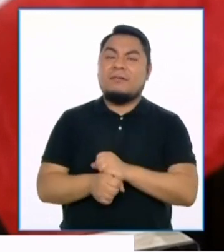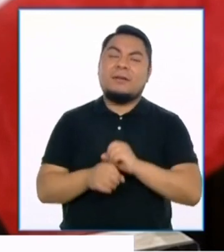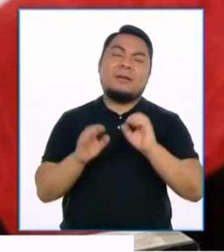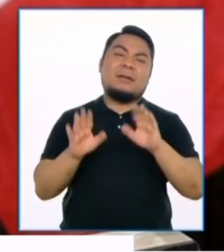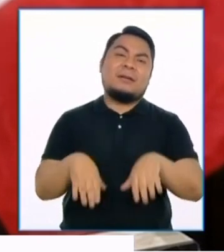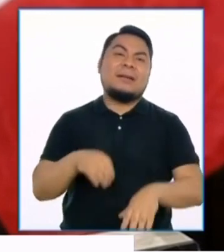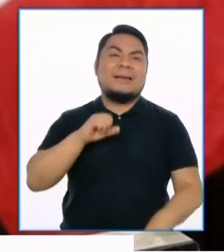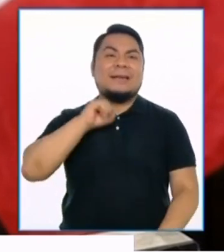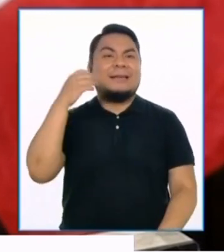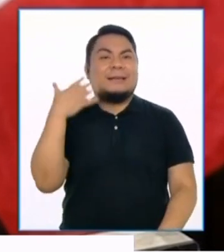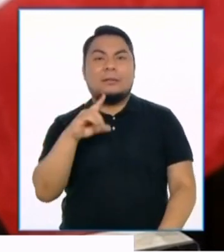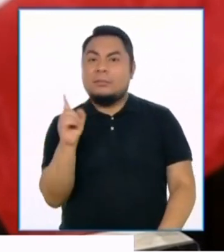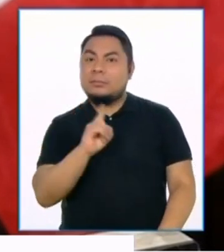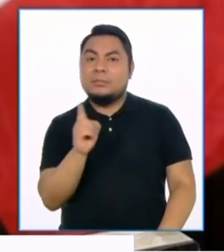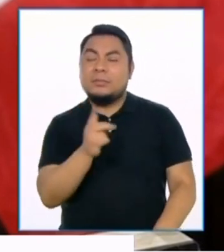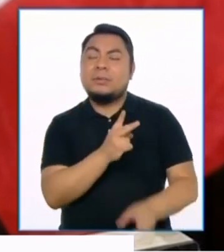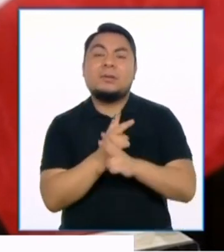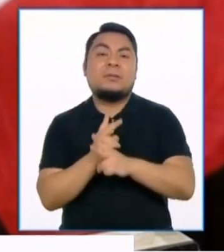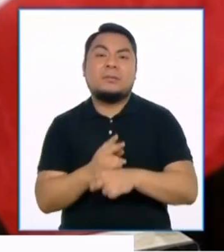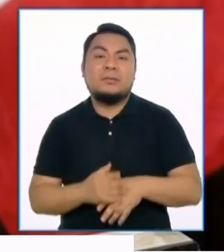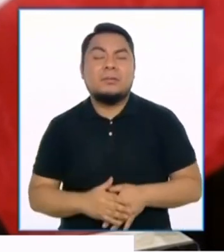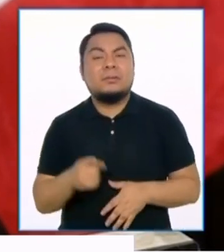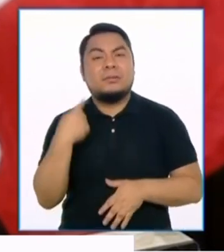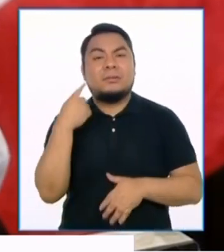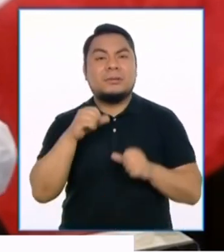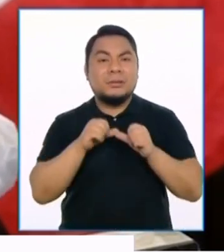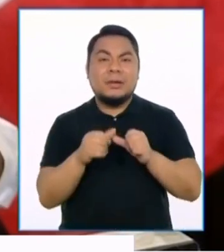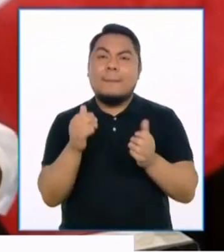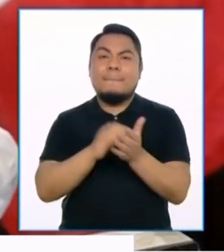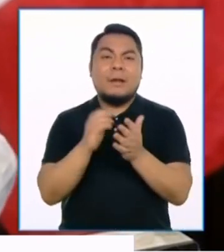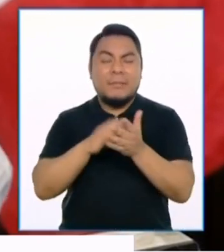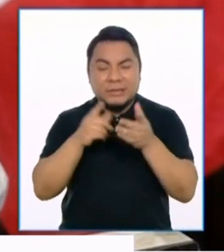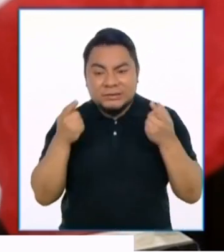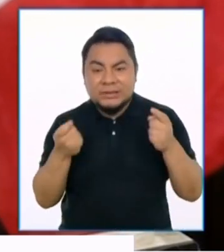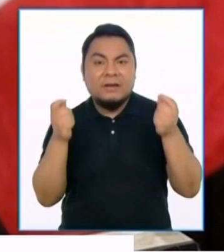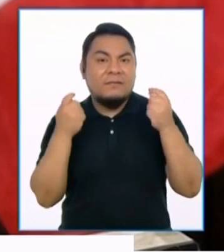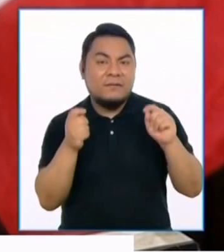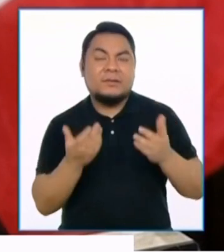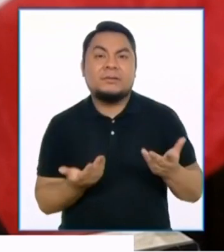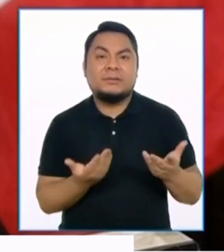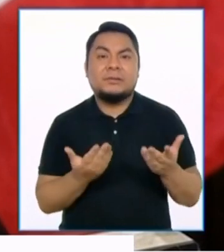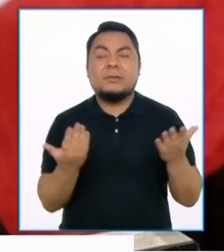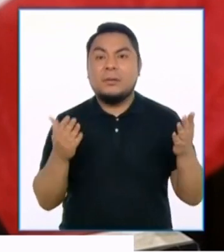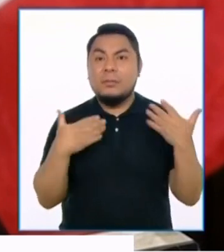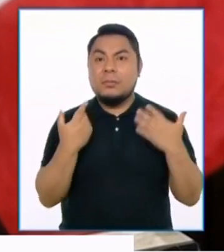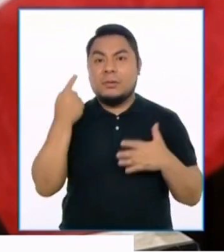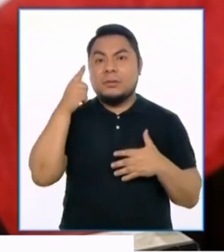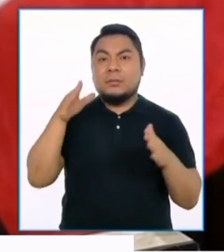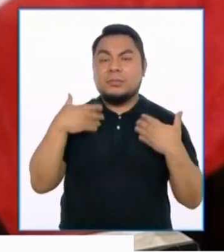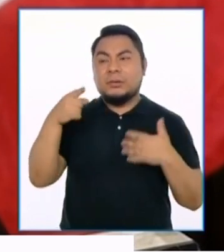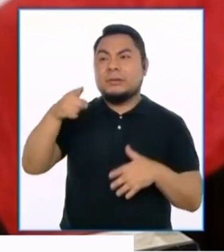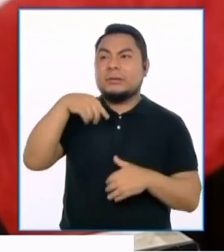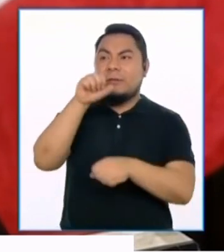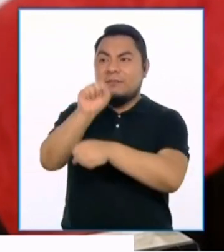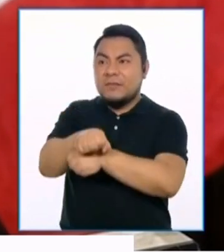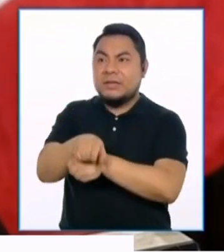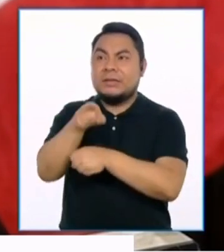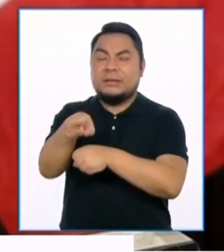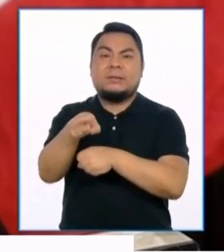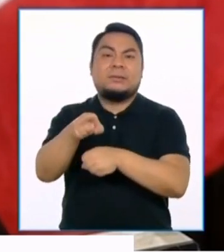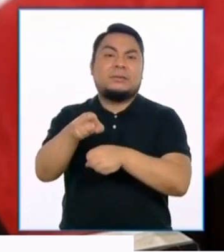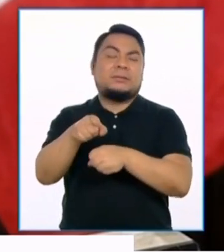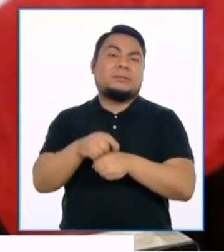ser triunfalista, y tenemos que poner cada vez más esfuerzo para poder vencer